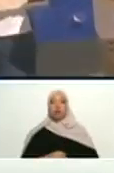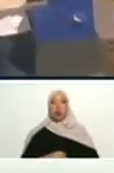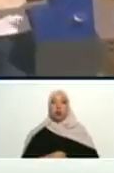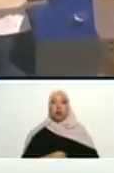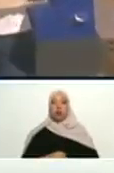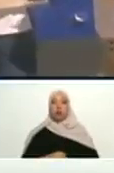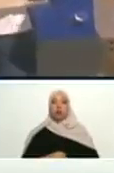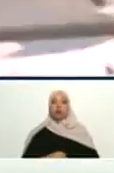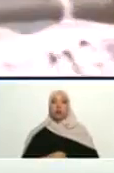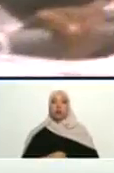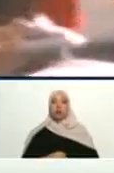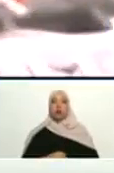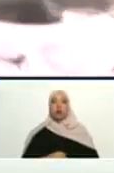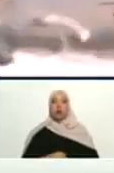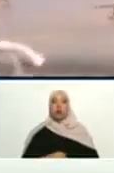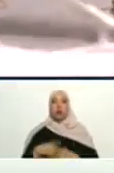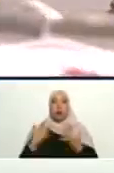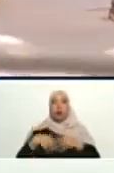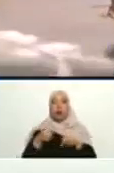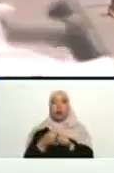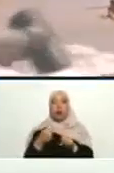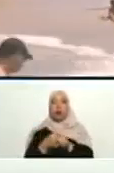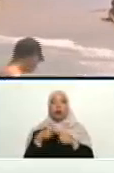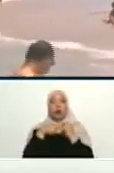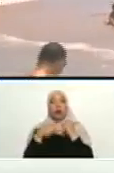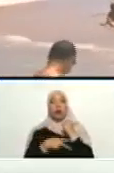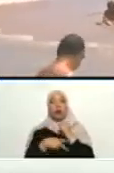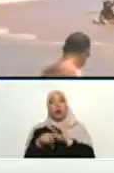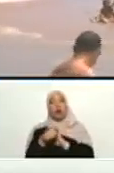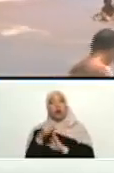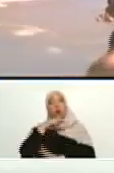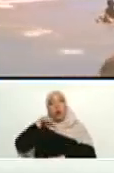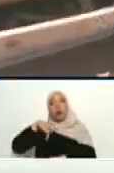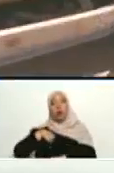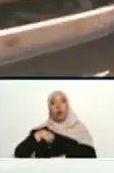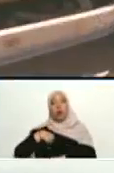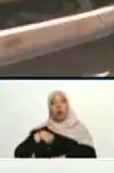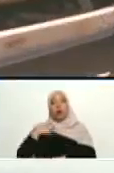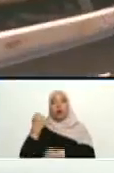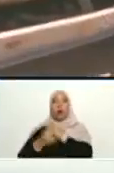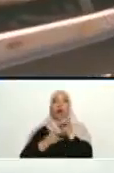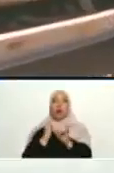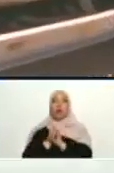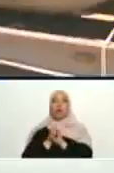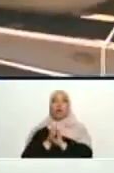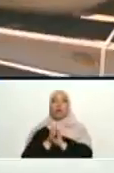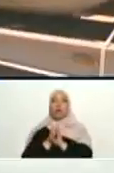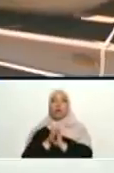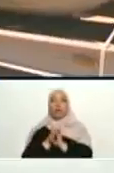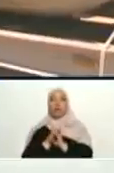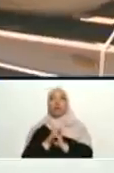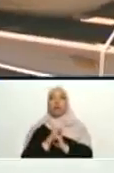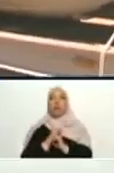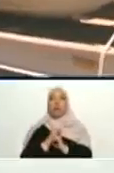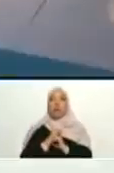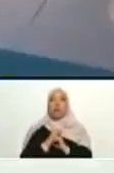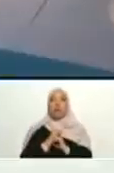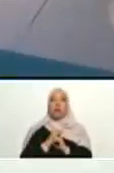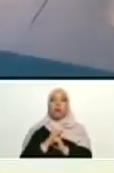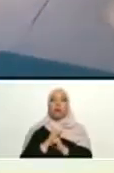Te encargo. Convertir el Parque Nacional Morrocoy en un destino internacional. Ahí están los